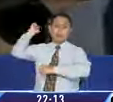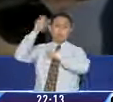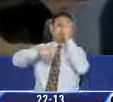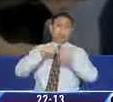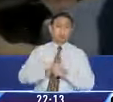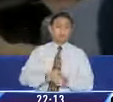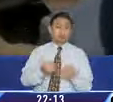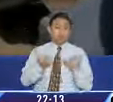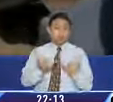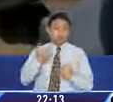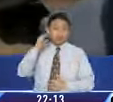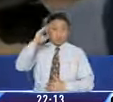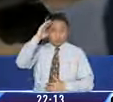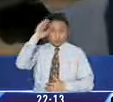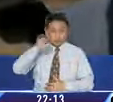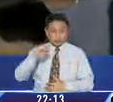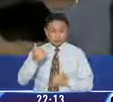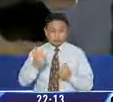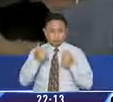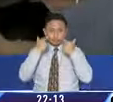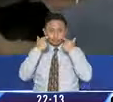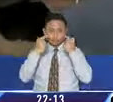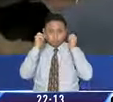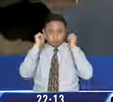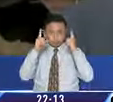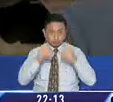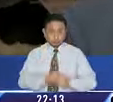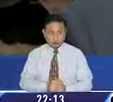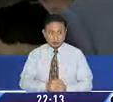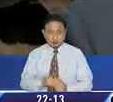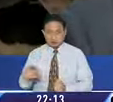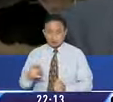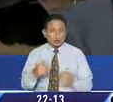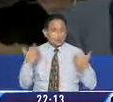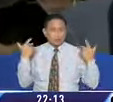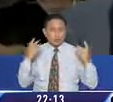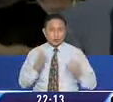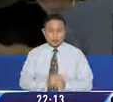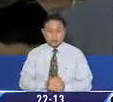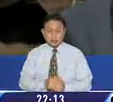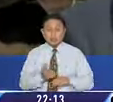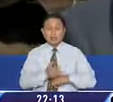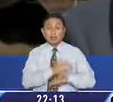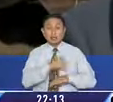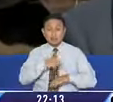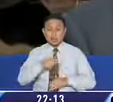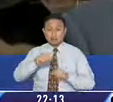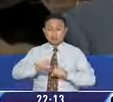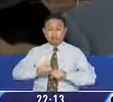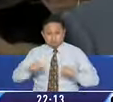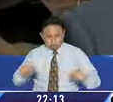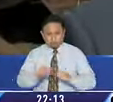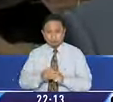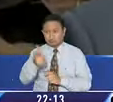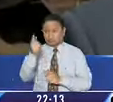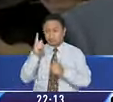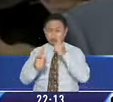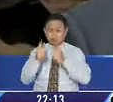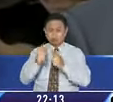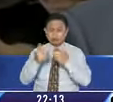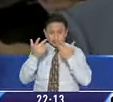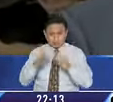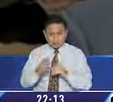en este momento, al estar en alerta máxima, pues obviamente, y ya hemos sido atacados con explosivos, hemos sido atacados